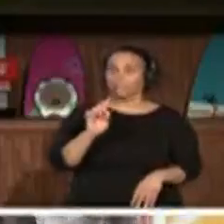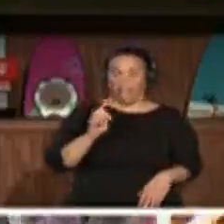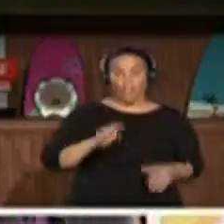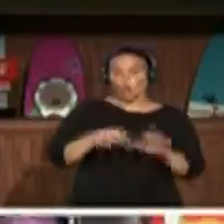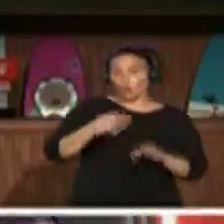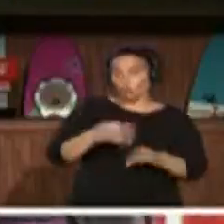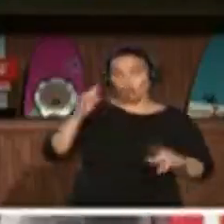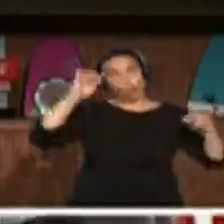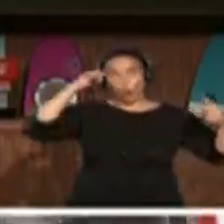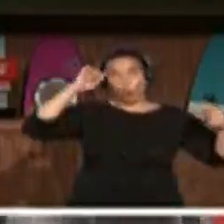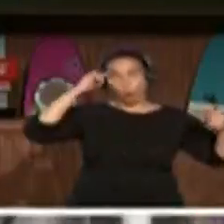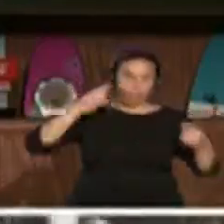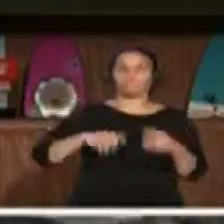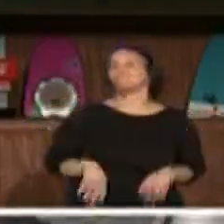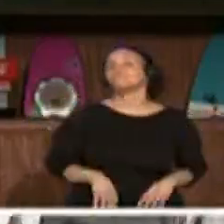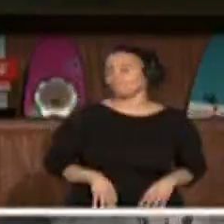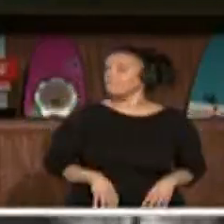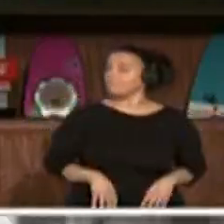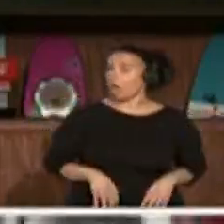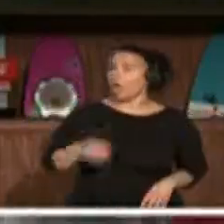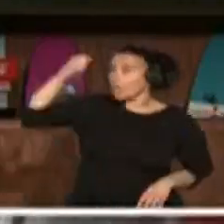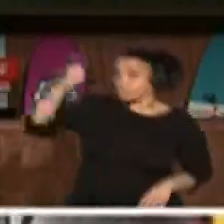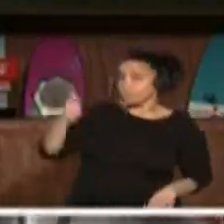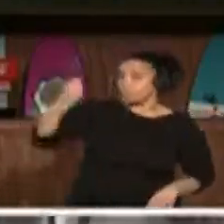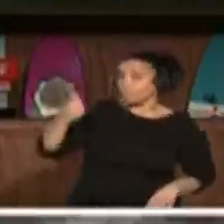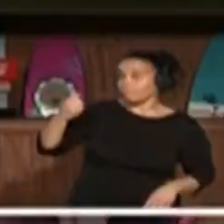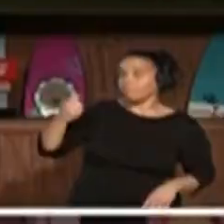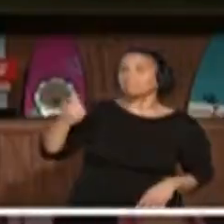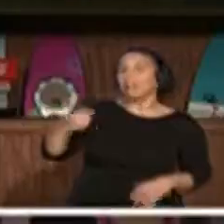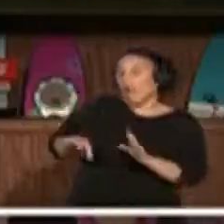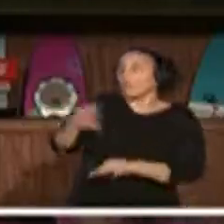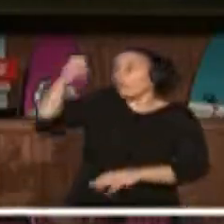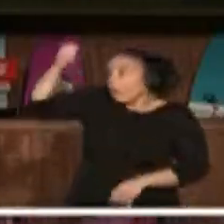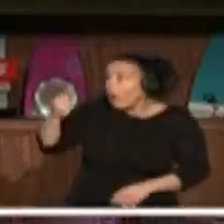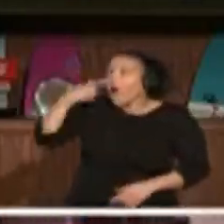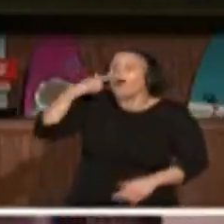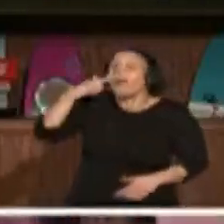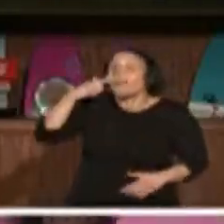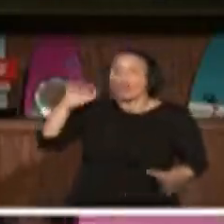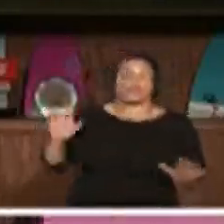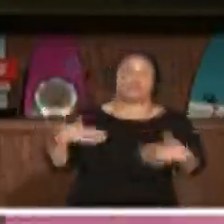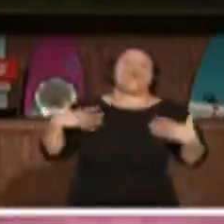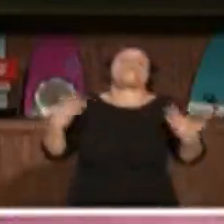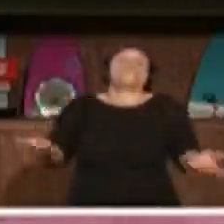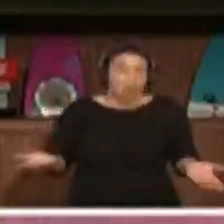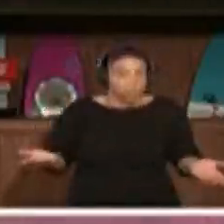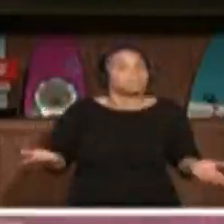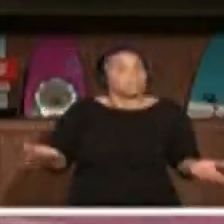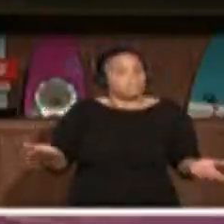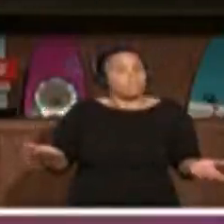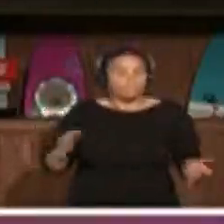Esta tómbola, ton, ton, tómbola, si tira de una cuerda de nuestra tómbola, vea que son de